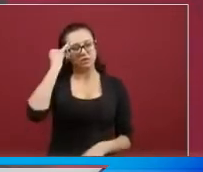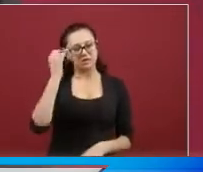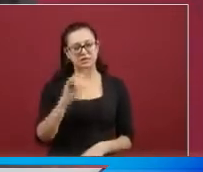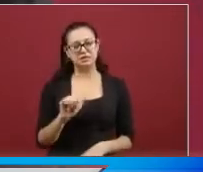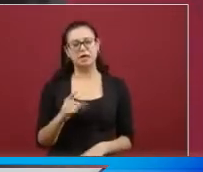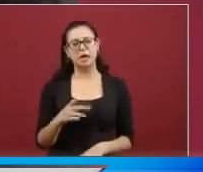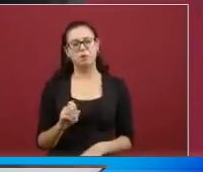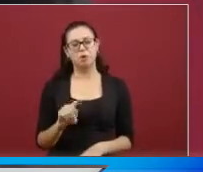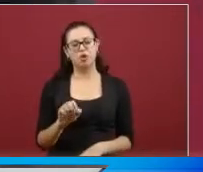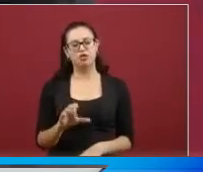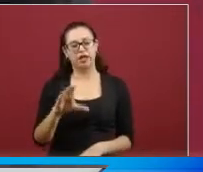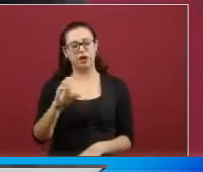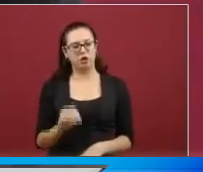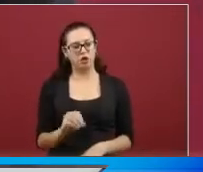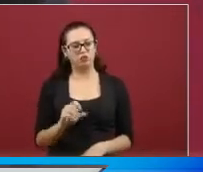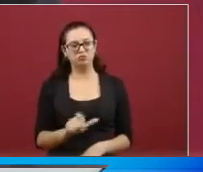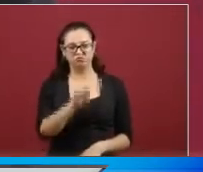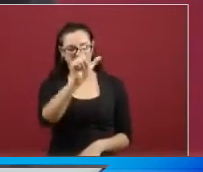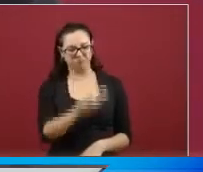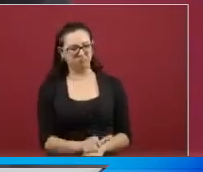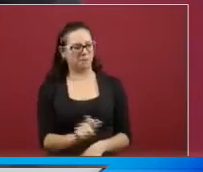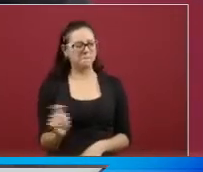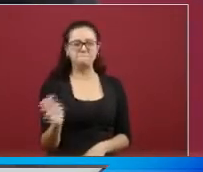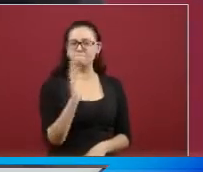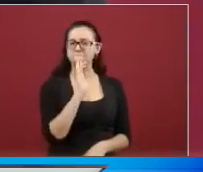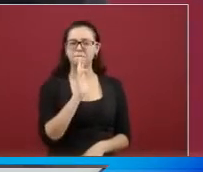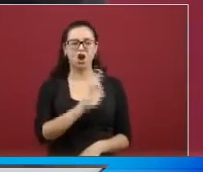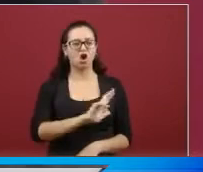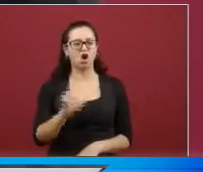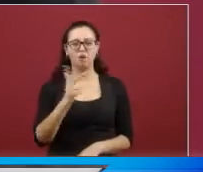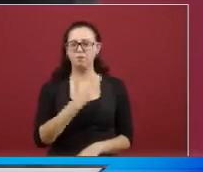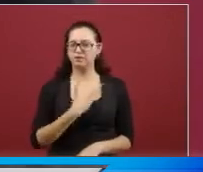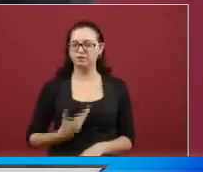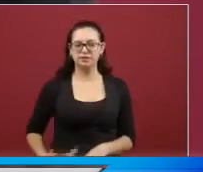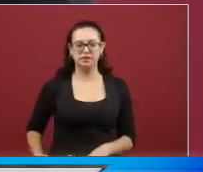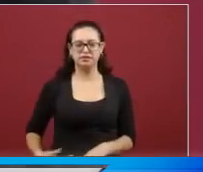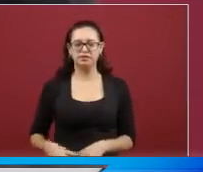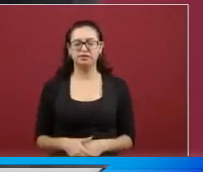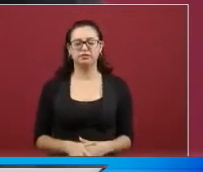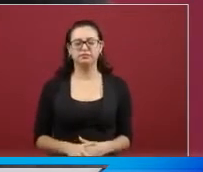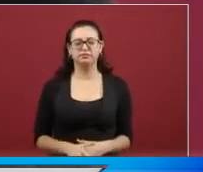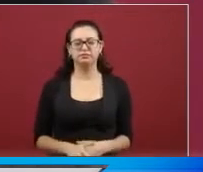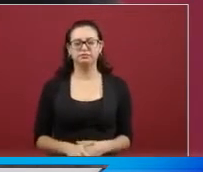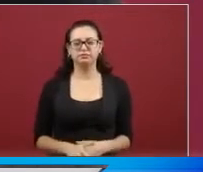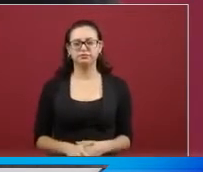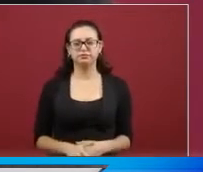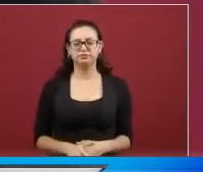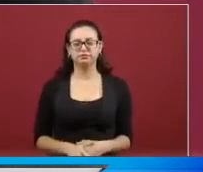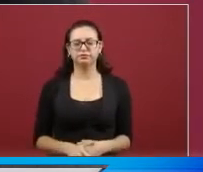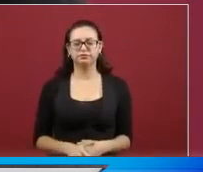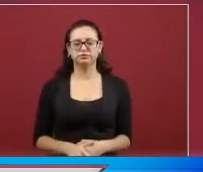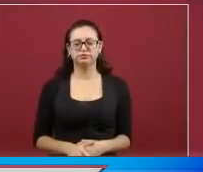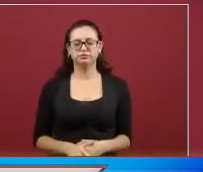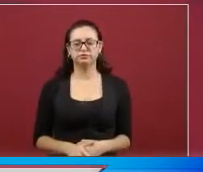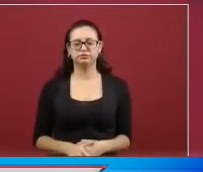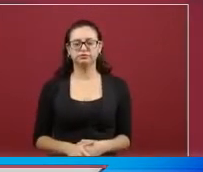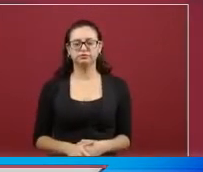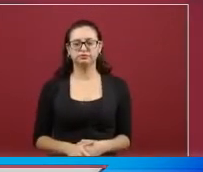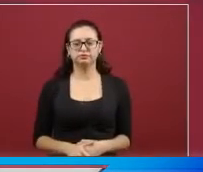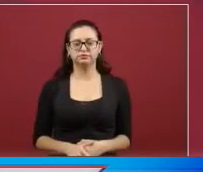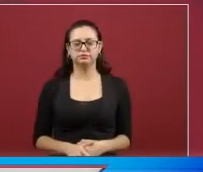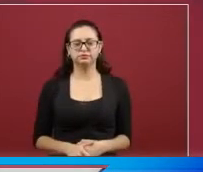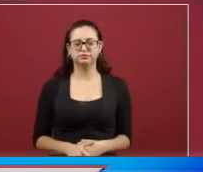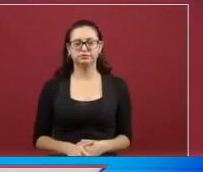zapoteco. Natalicio de Benito Juárez García, quien aún gobierna con su ejemplo, demostró cómo debe de ser un gobernante, honesto,